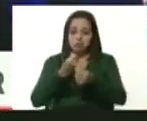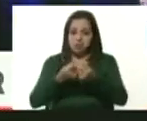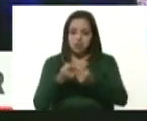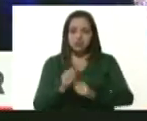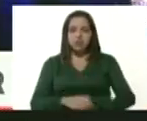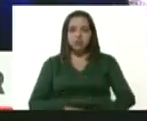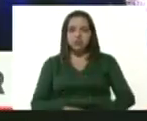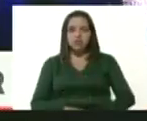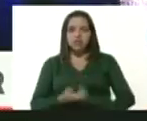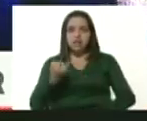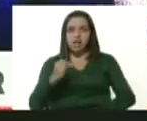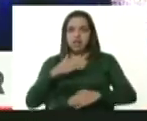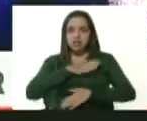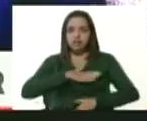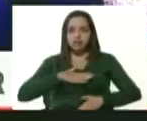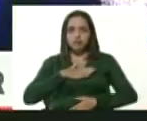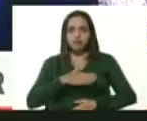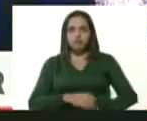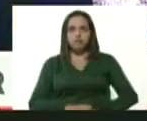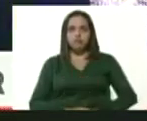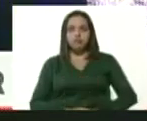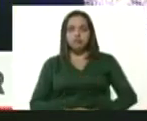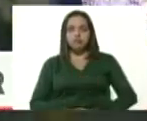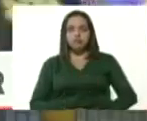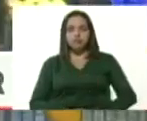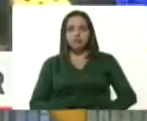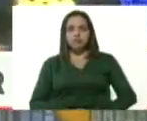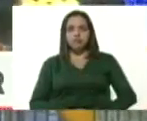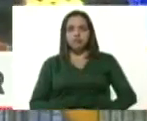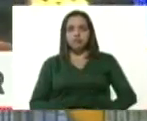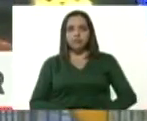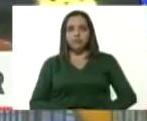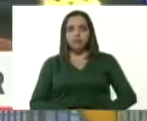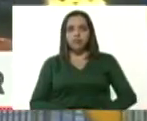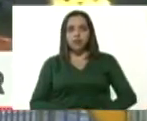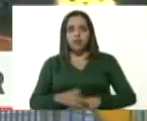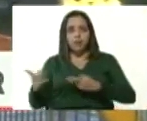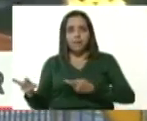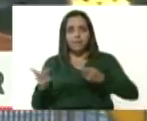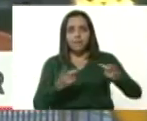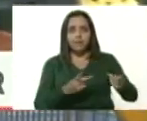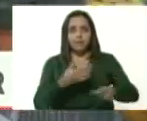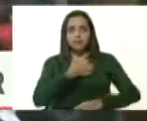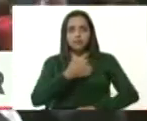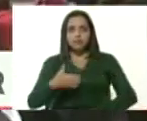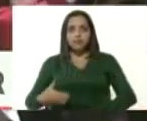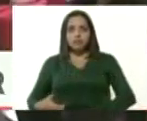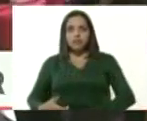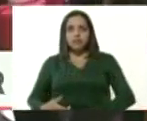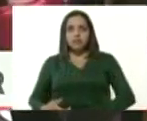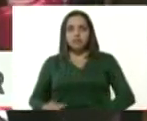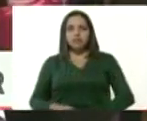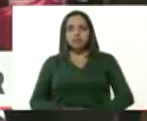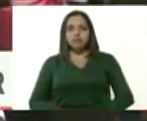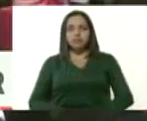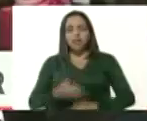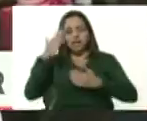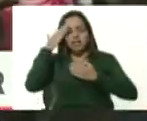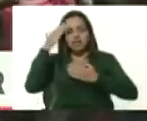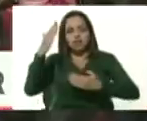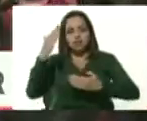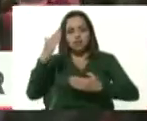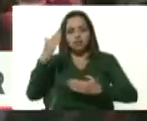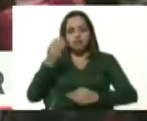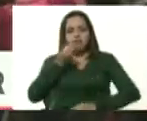y van a disfrutar, así que yo lo invito, presidente, a que, bueno, salude este